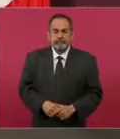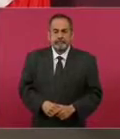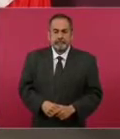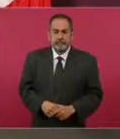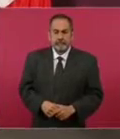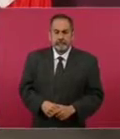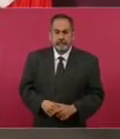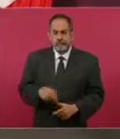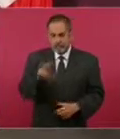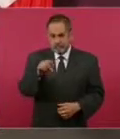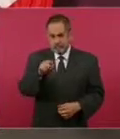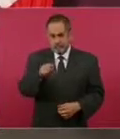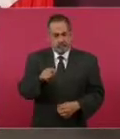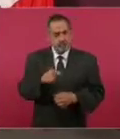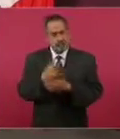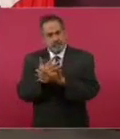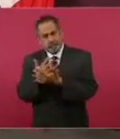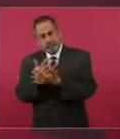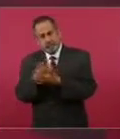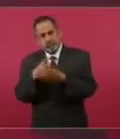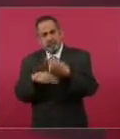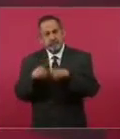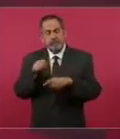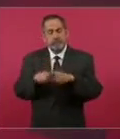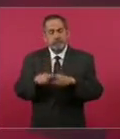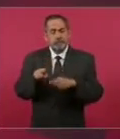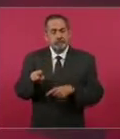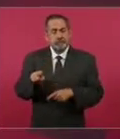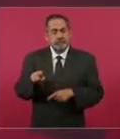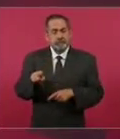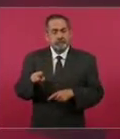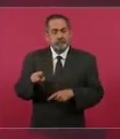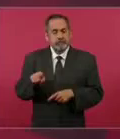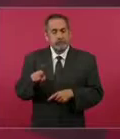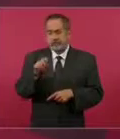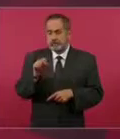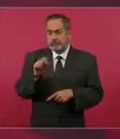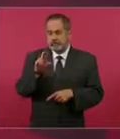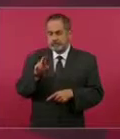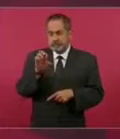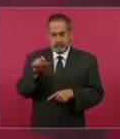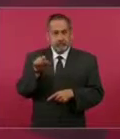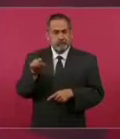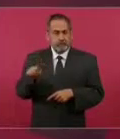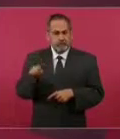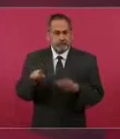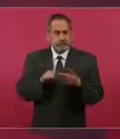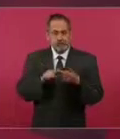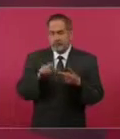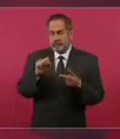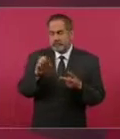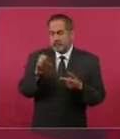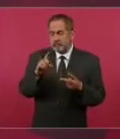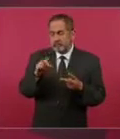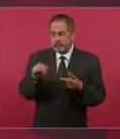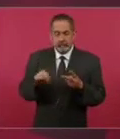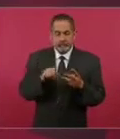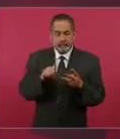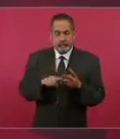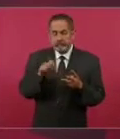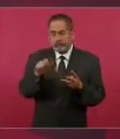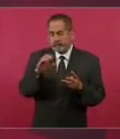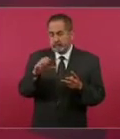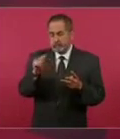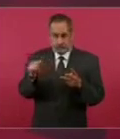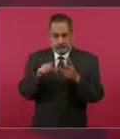No, lo va a esperar el secretario de Relaciones Exteriores, el secretario de la Defensa, el secretario de Comunicaciones,